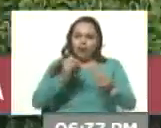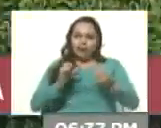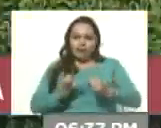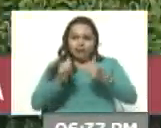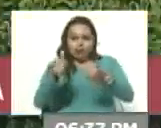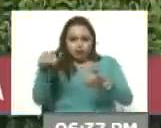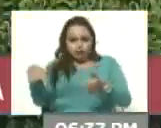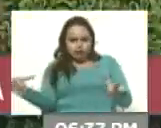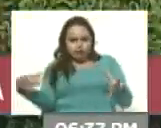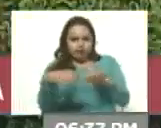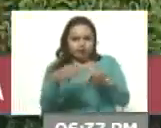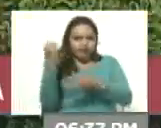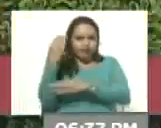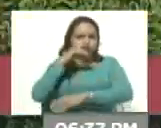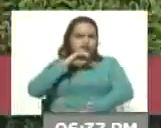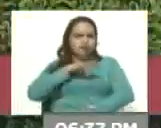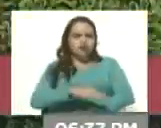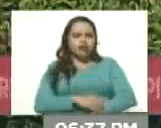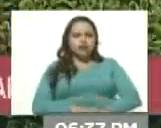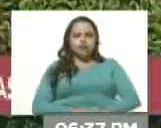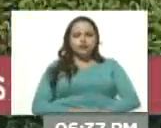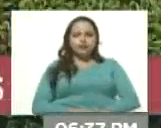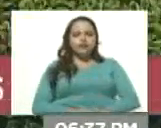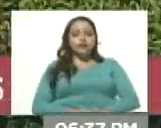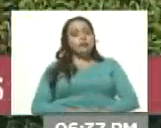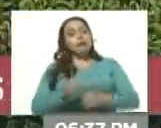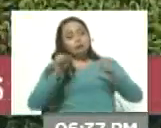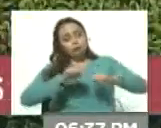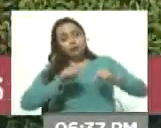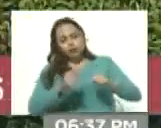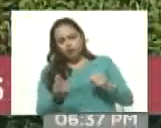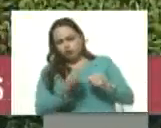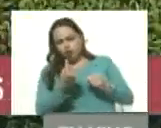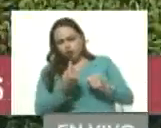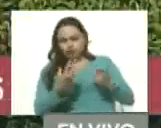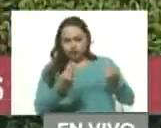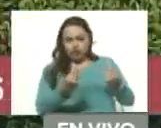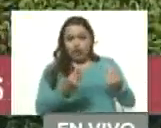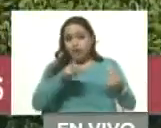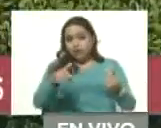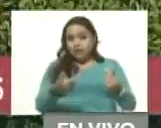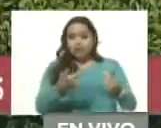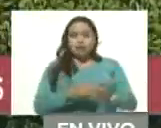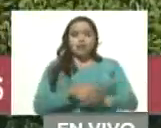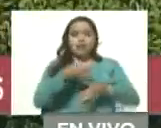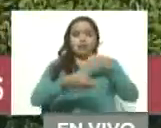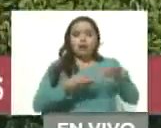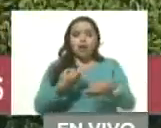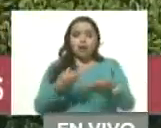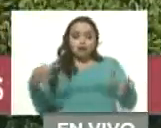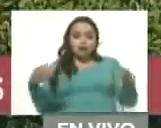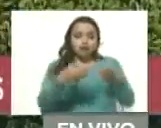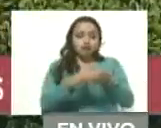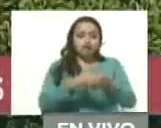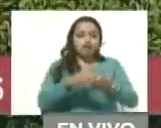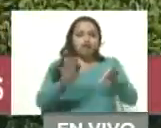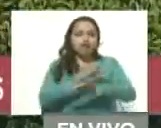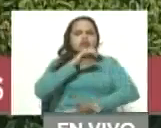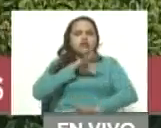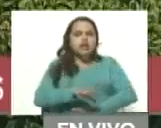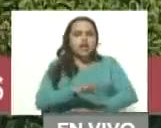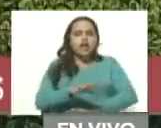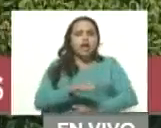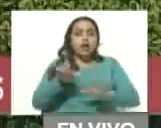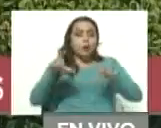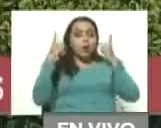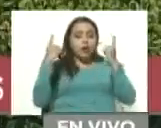claro por no solamente eso hemos hemos establecido que el congreso de la guaira no sea un congreso solo para historiadores